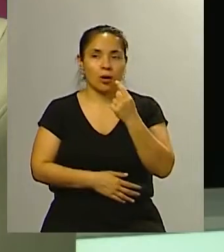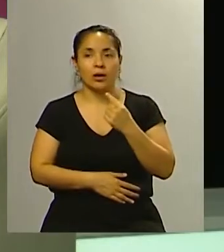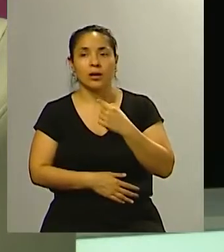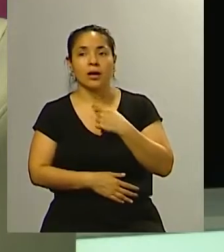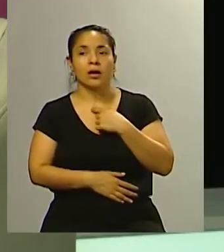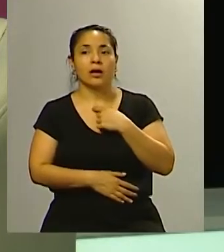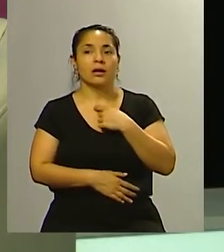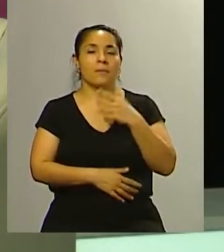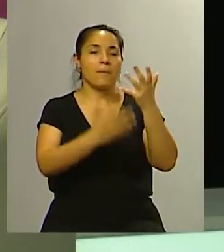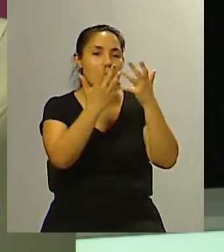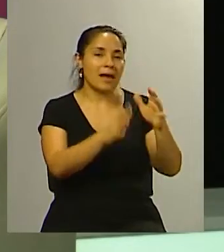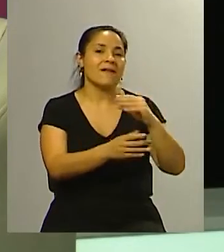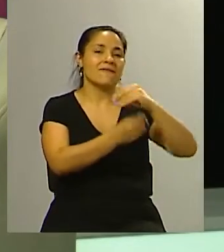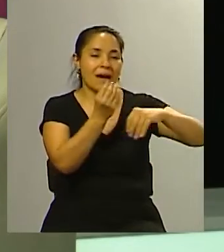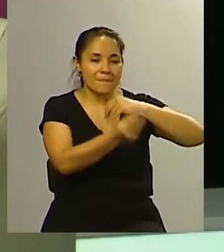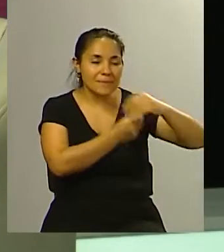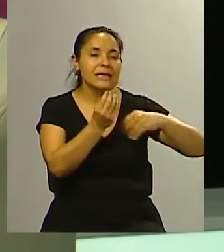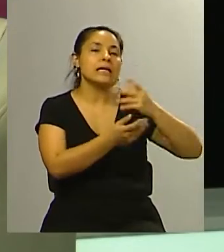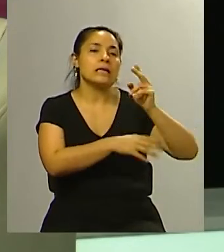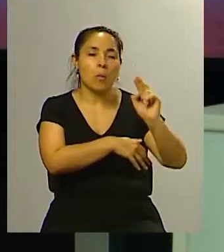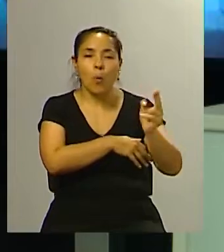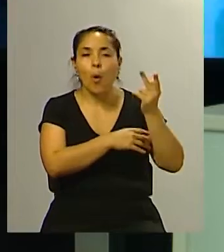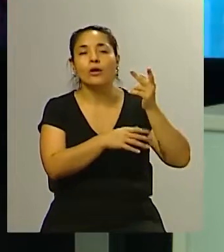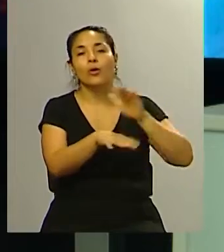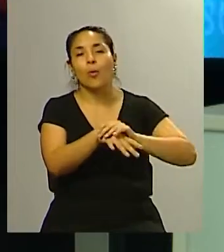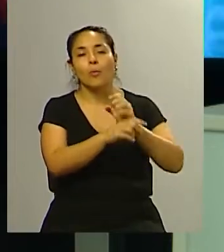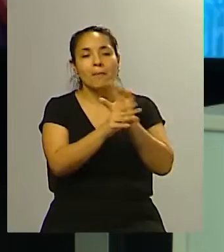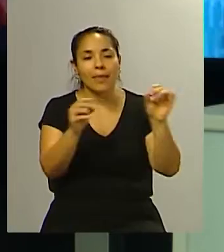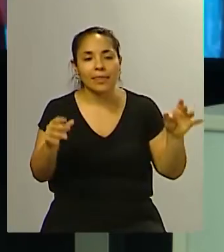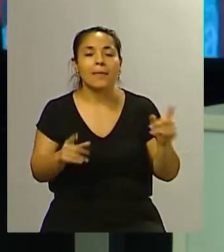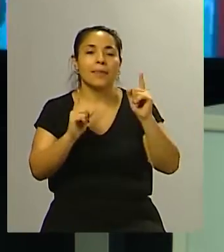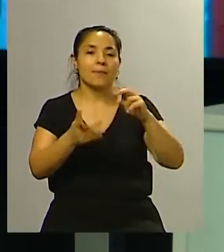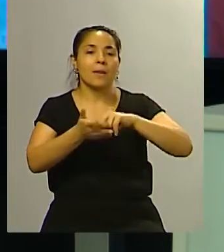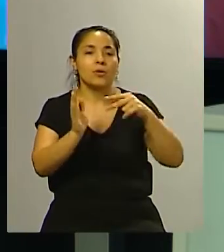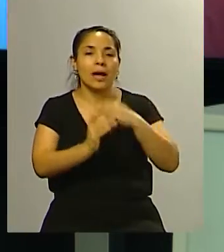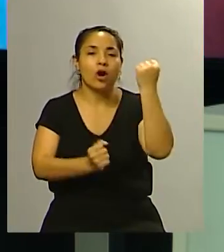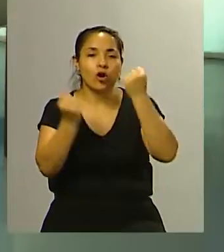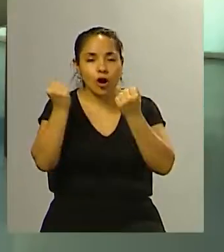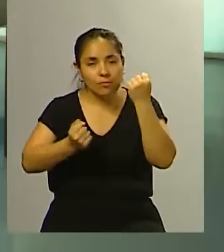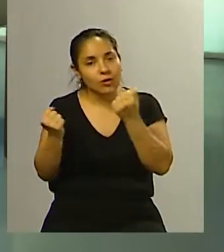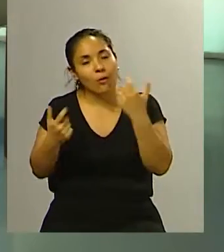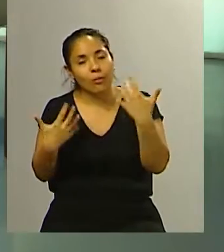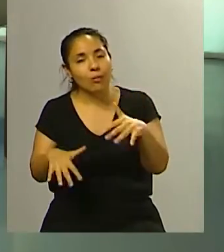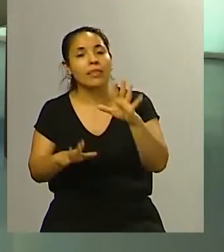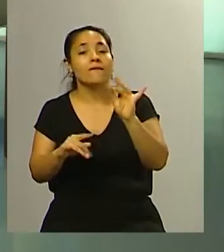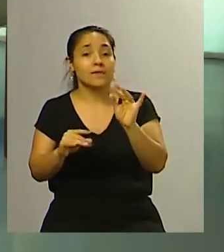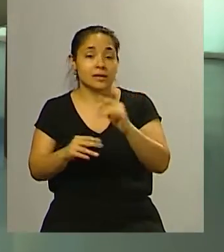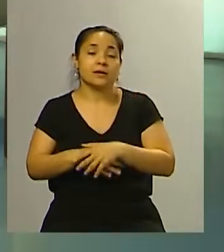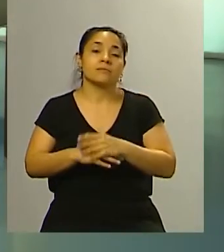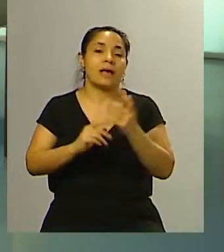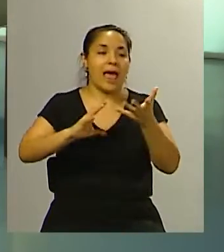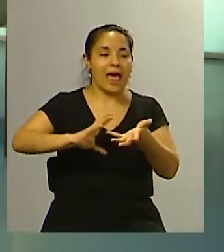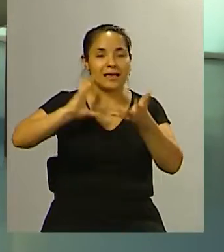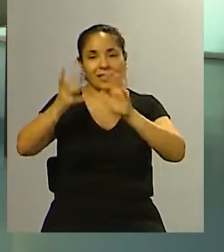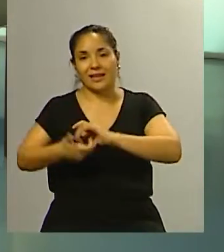casos de pérdidas de familiares por la pandemia, Sí. temas económicos muy fuertes, implementamos todo tipo de